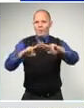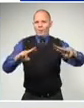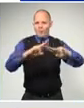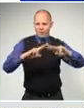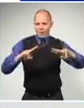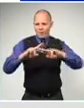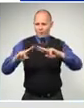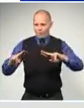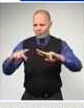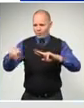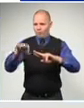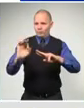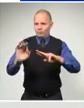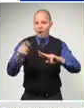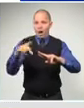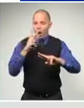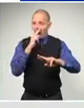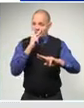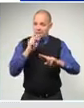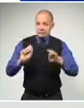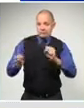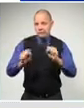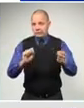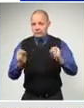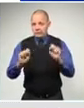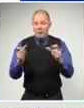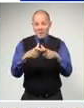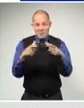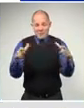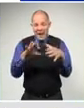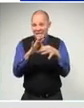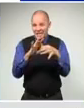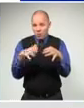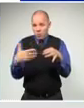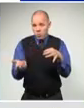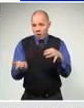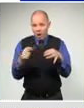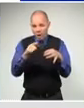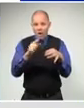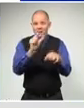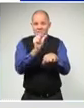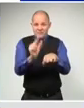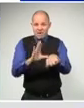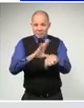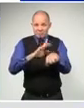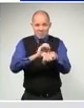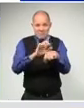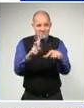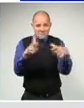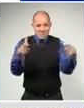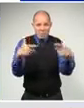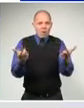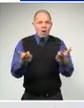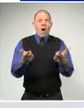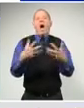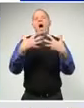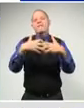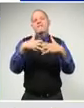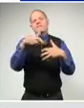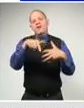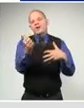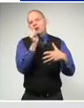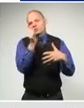salud, y el control de foco que más casos agrupa es el de la fábrica de bebidas y